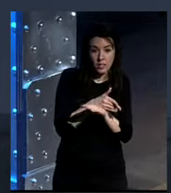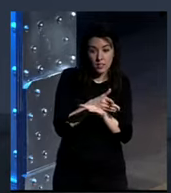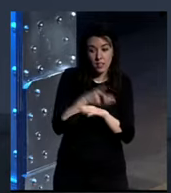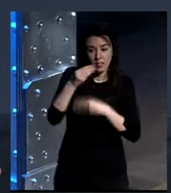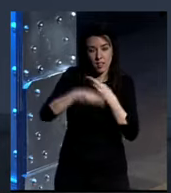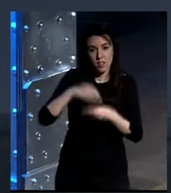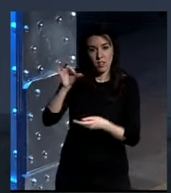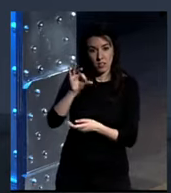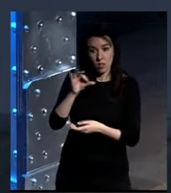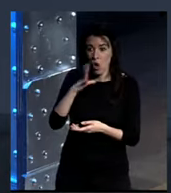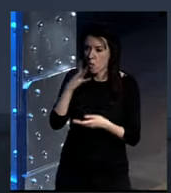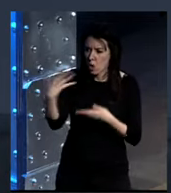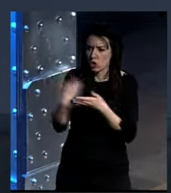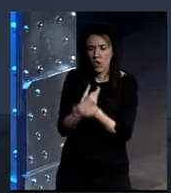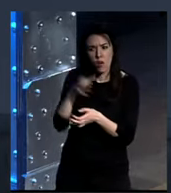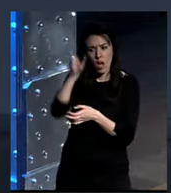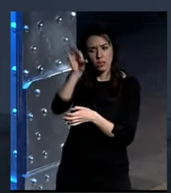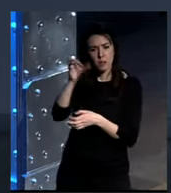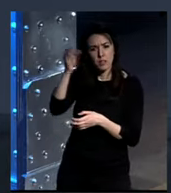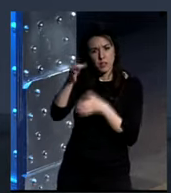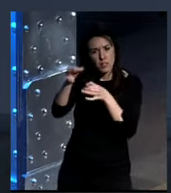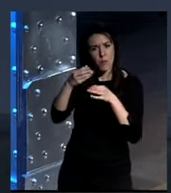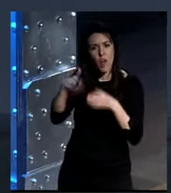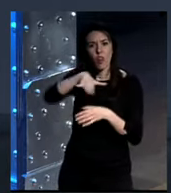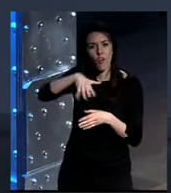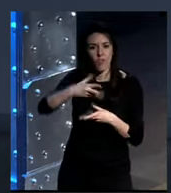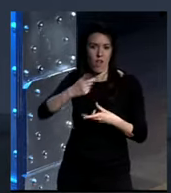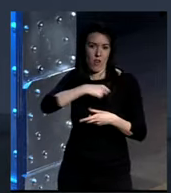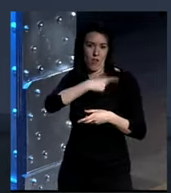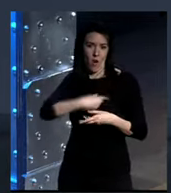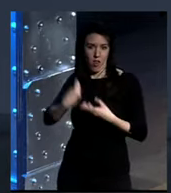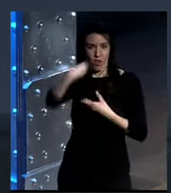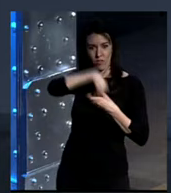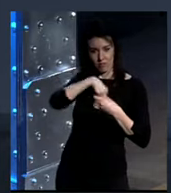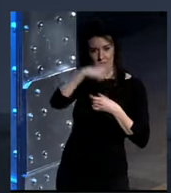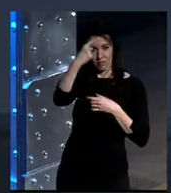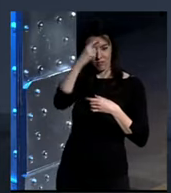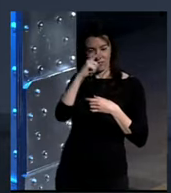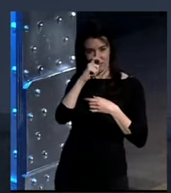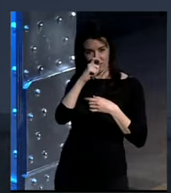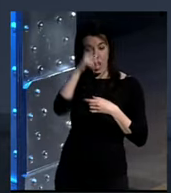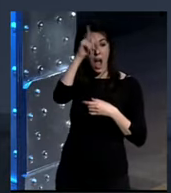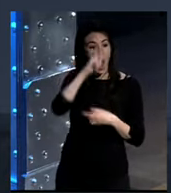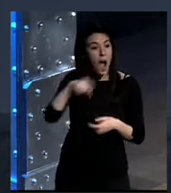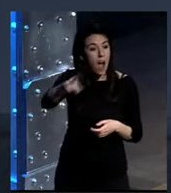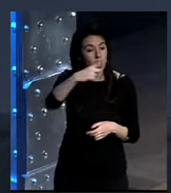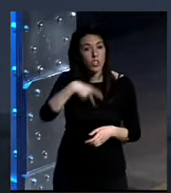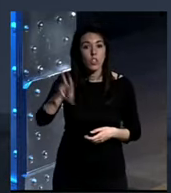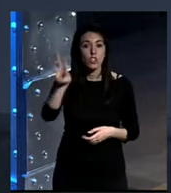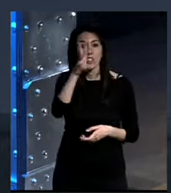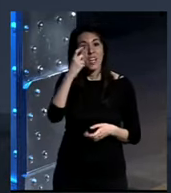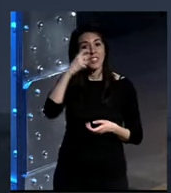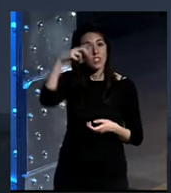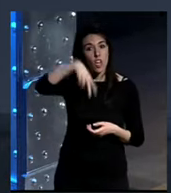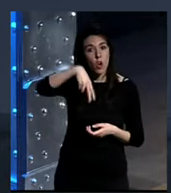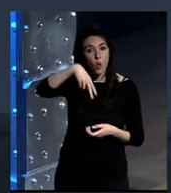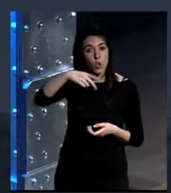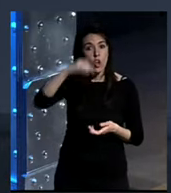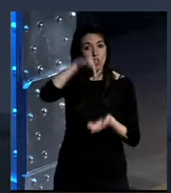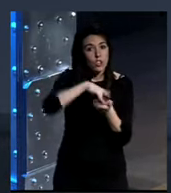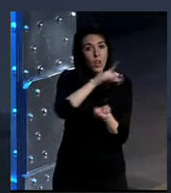porque siempre estará en nuestros corazones. Entonces ahí acordaros, el 3 de junio, centenario de la